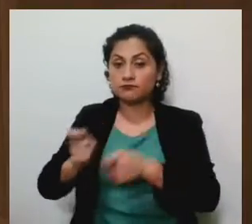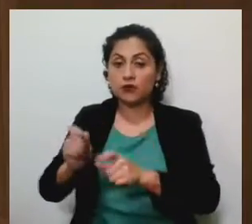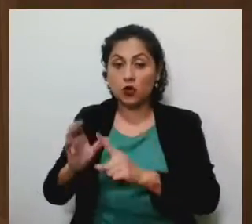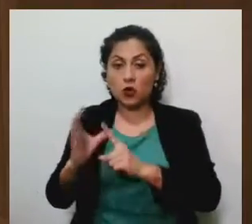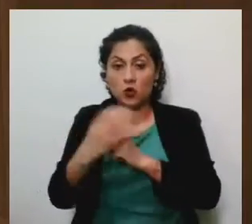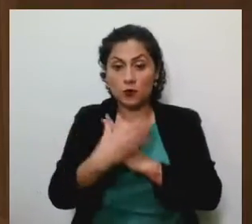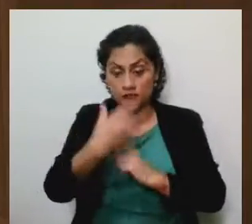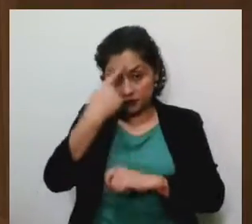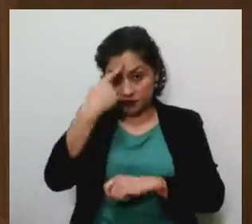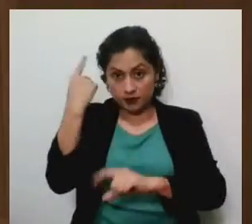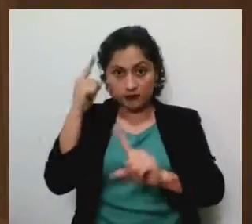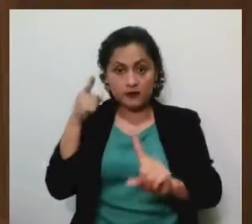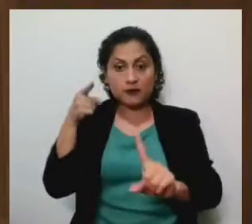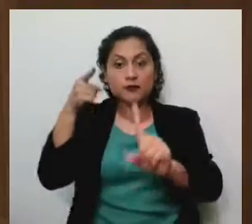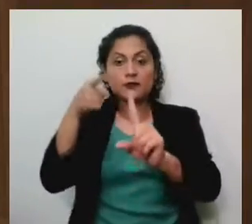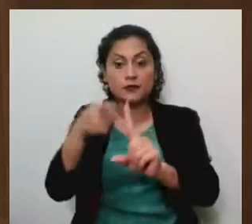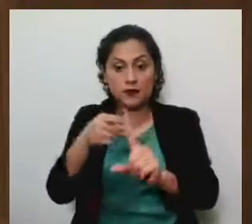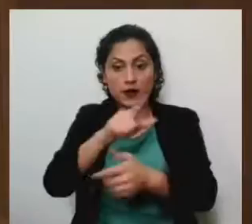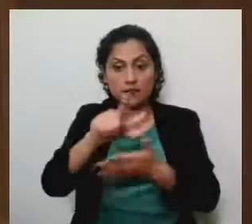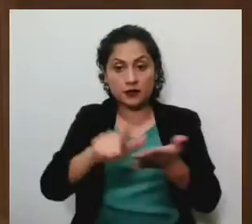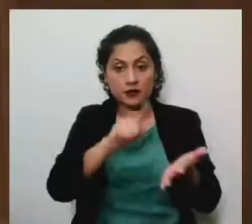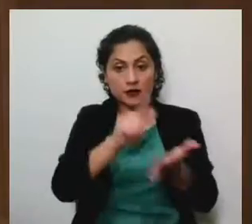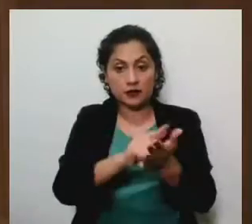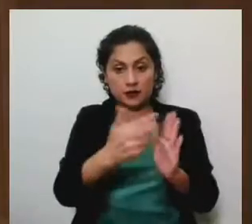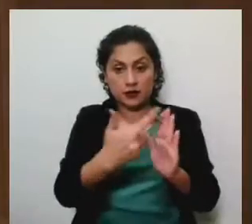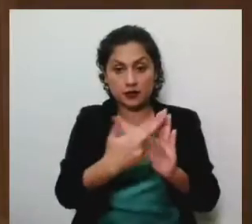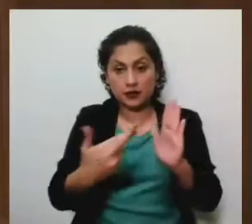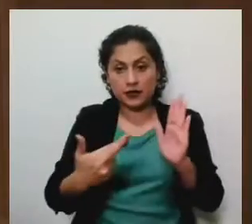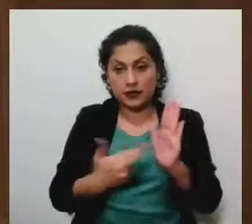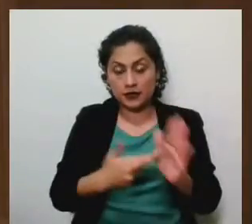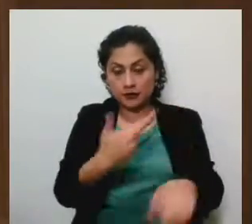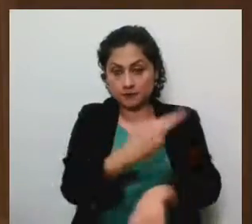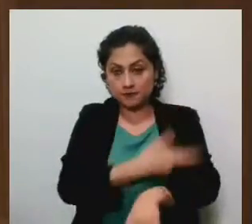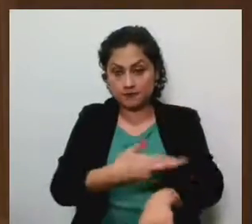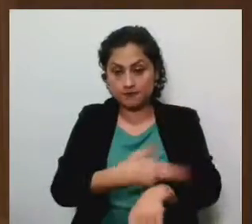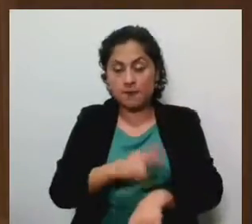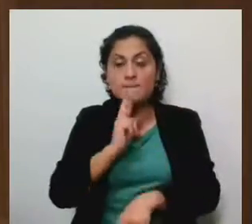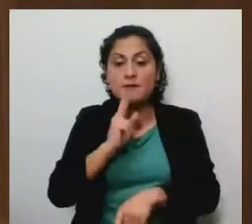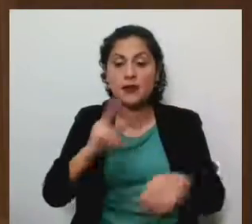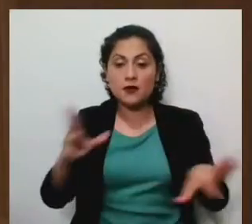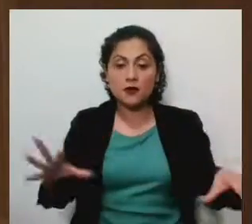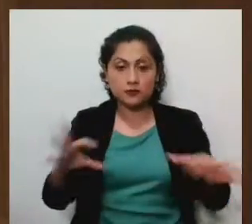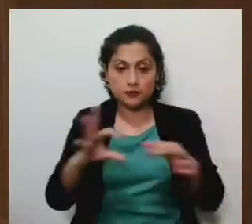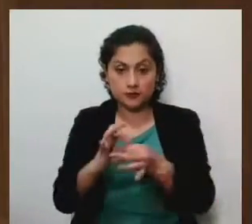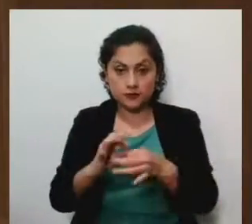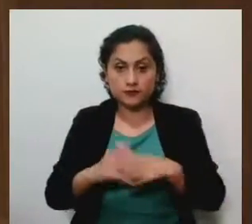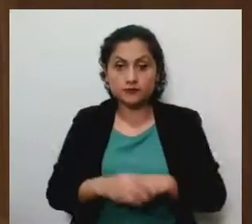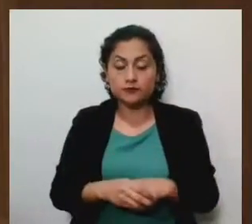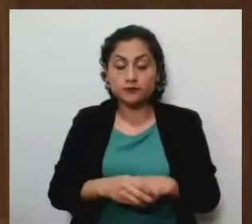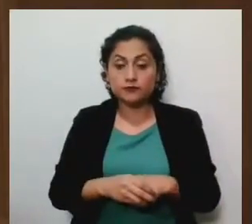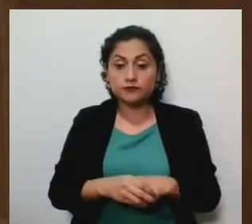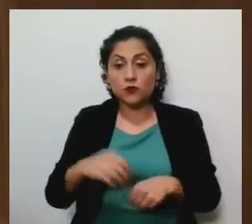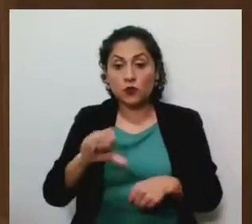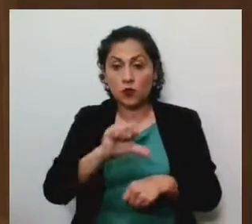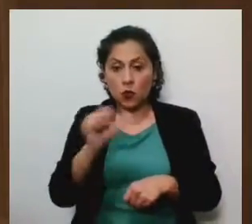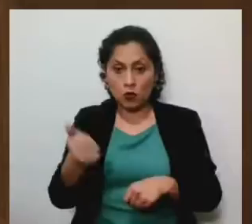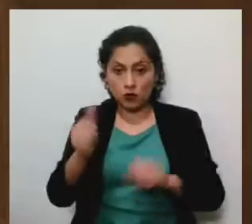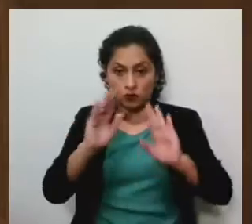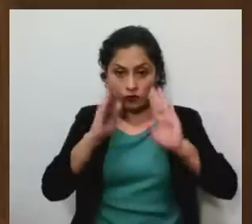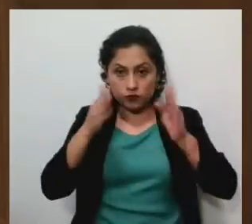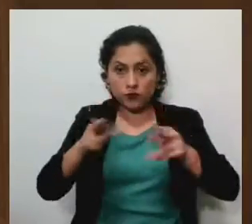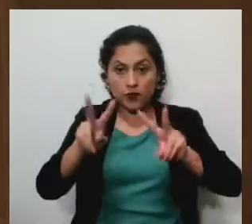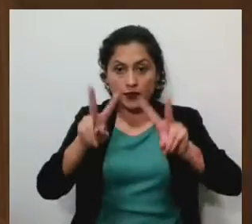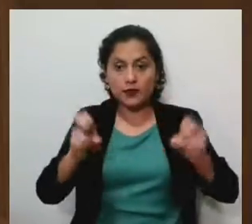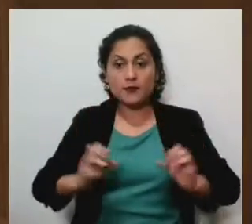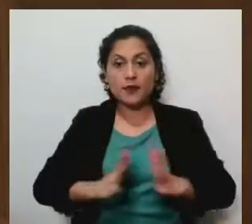las disposiciones jurídicas en materia de mejora regulatoria. En materia de participación ciudadana, el segundo párrafo